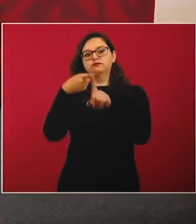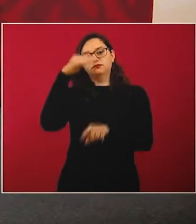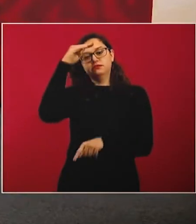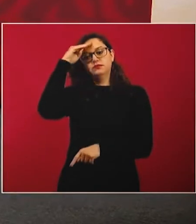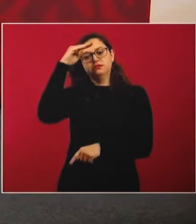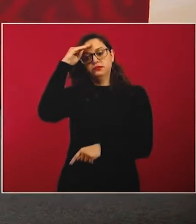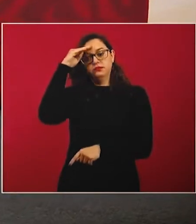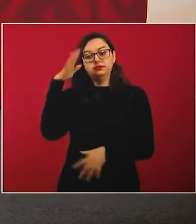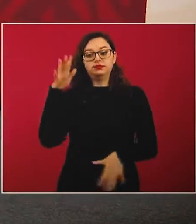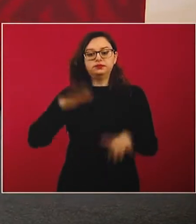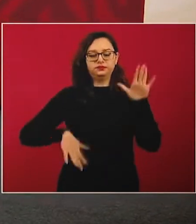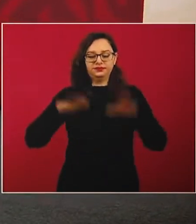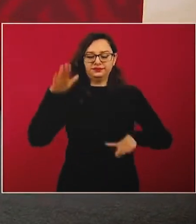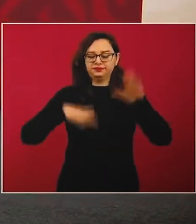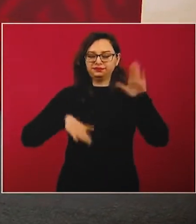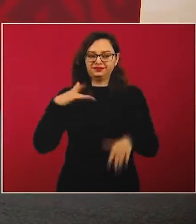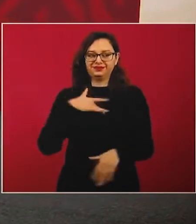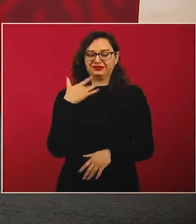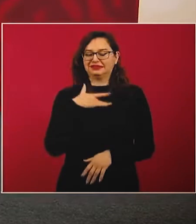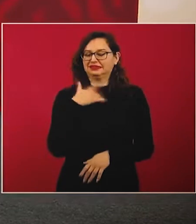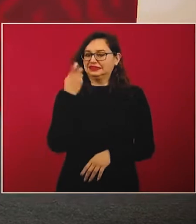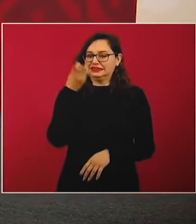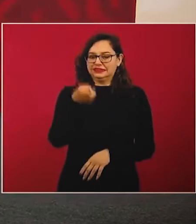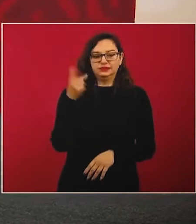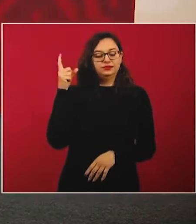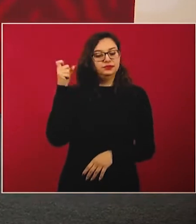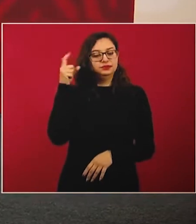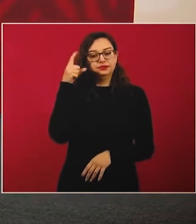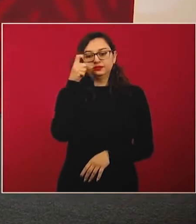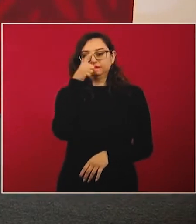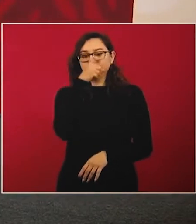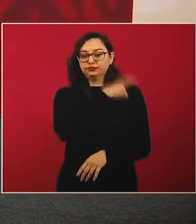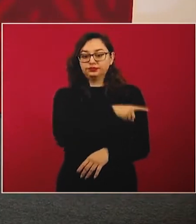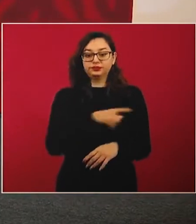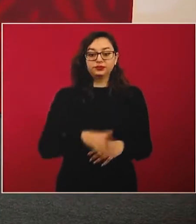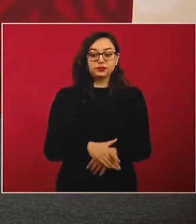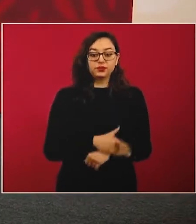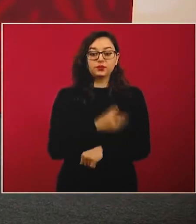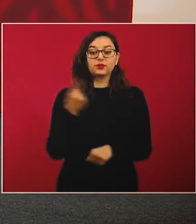difícil de lograr porque durante